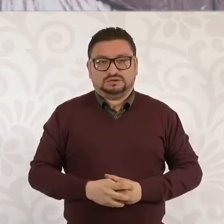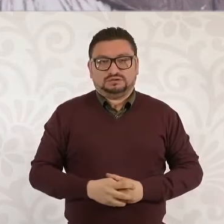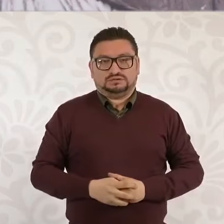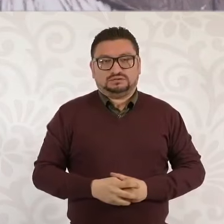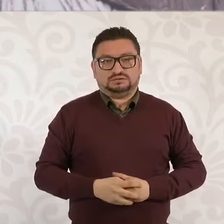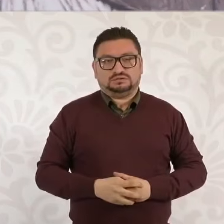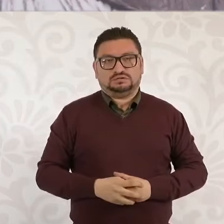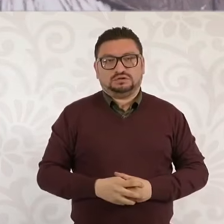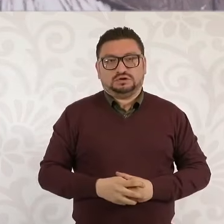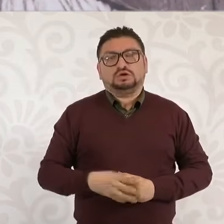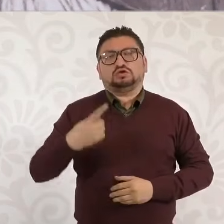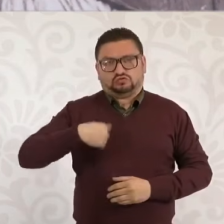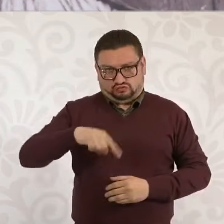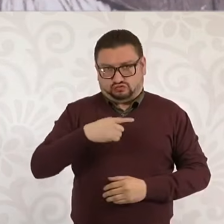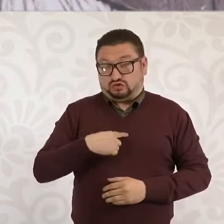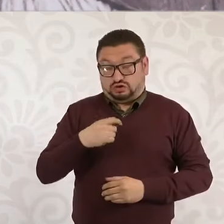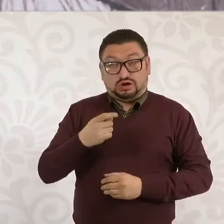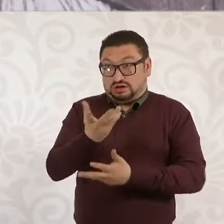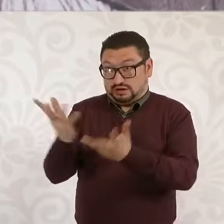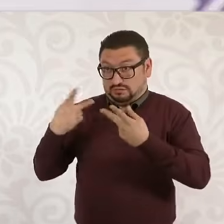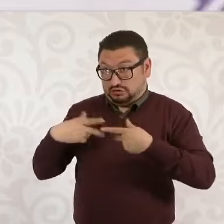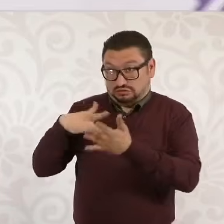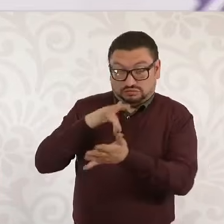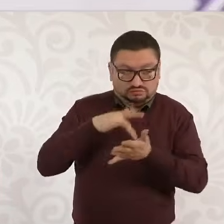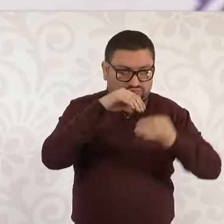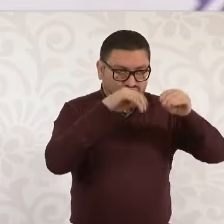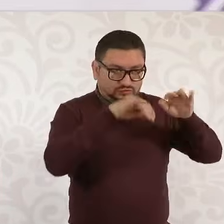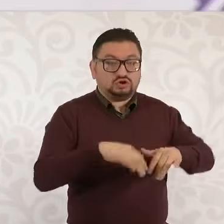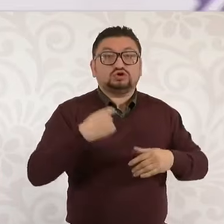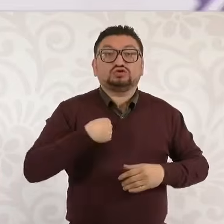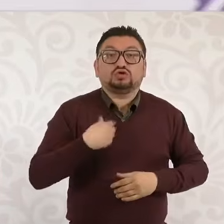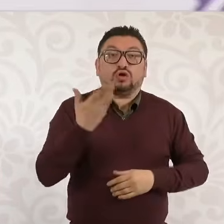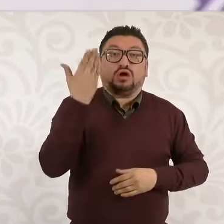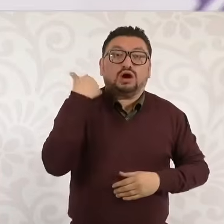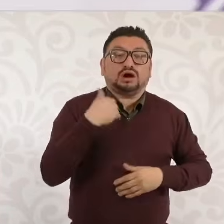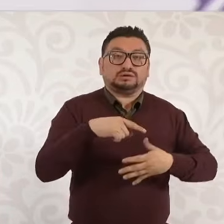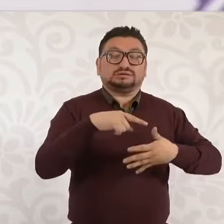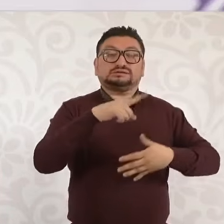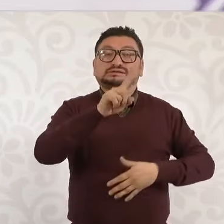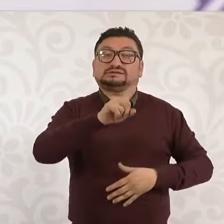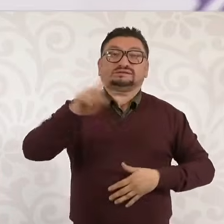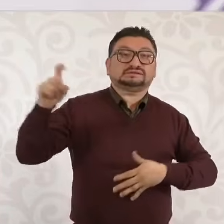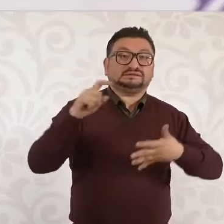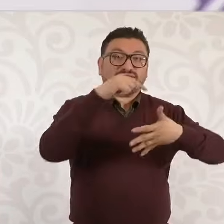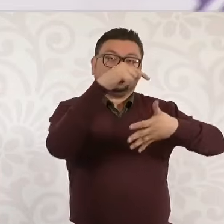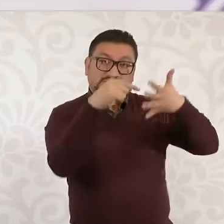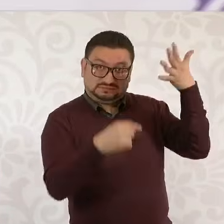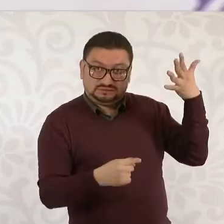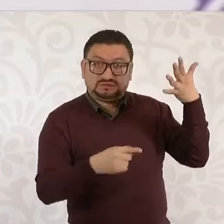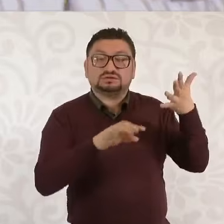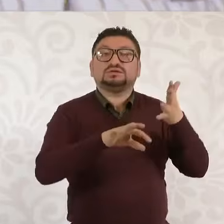en mantener lo que pensamos. Yo en los 100 puntos puse reforma electoral y expliqué